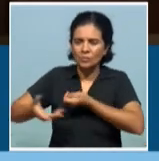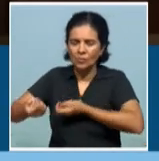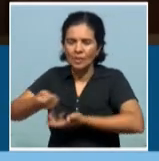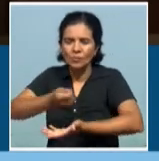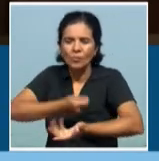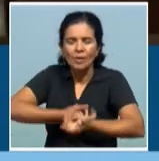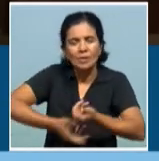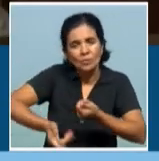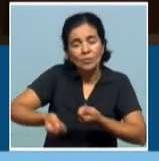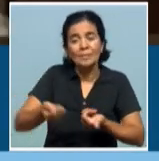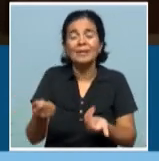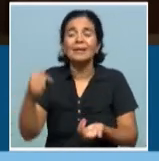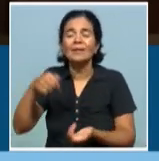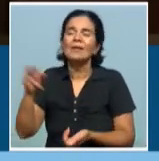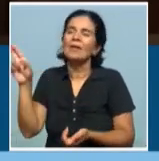a sacar esa